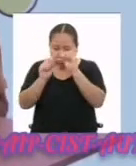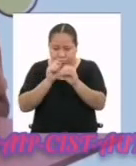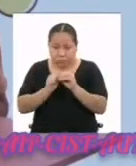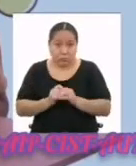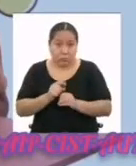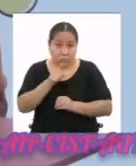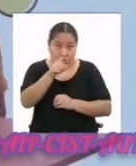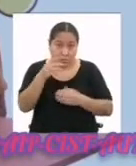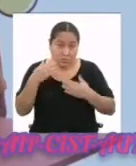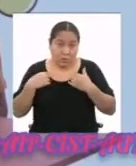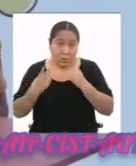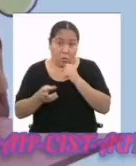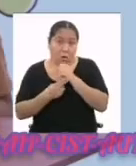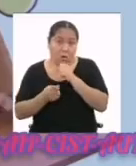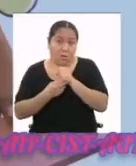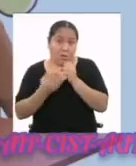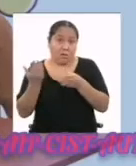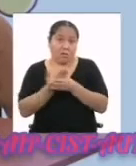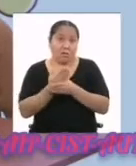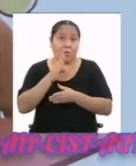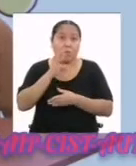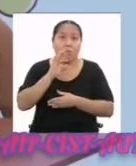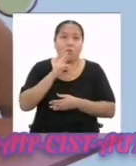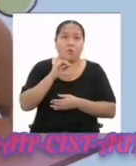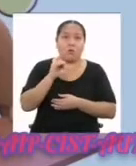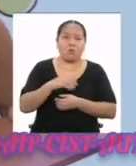primer borrador. El mío está por aquí.